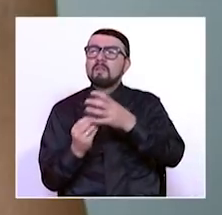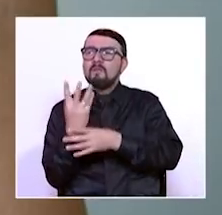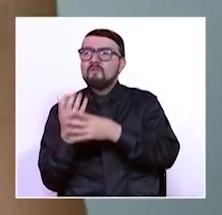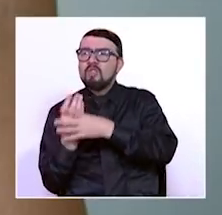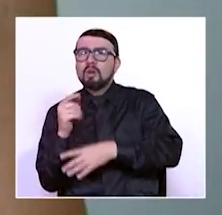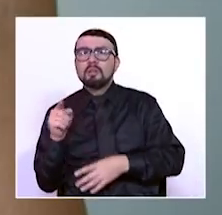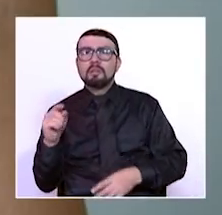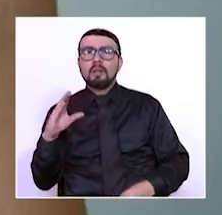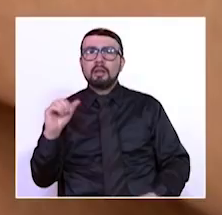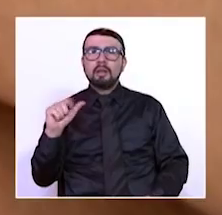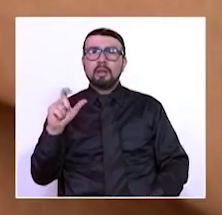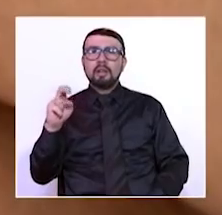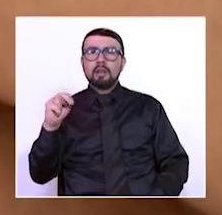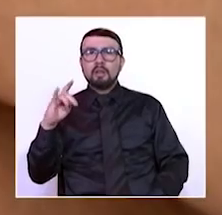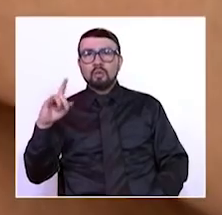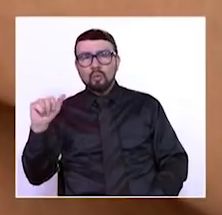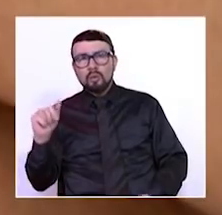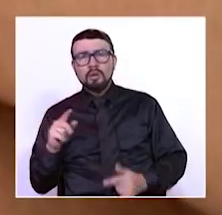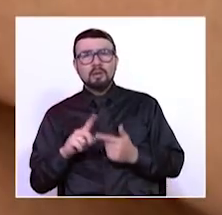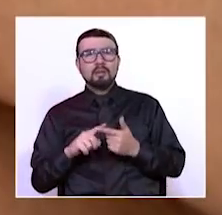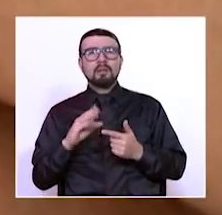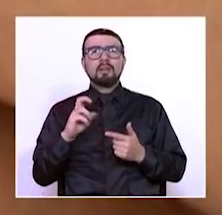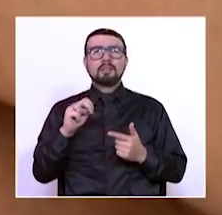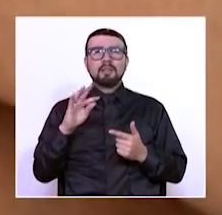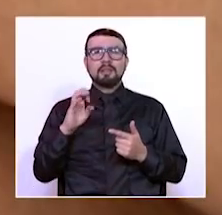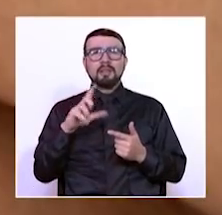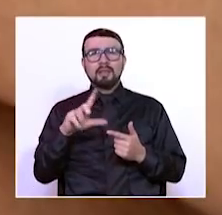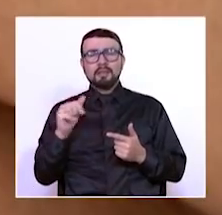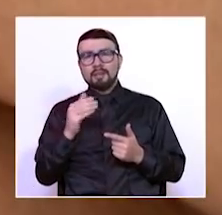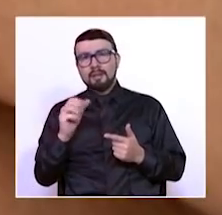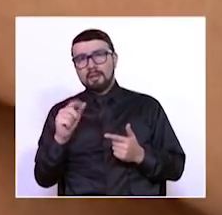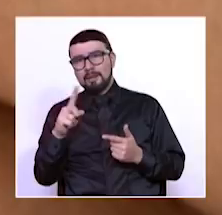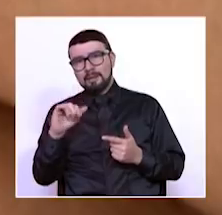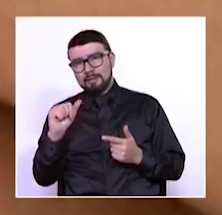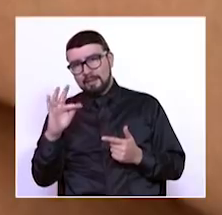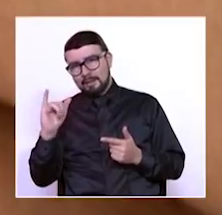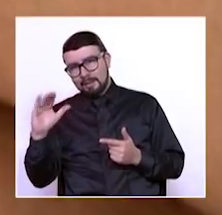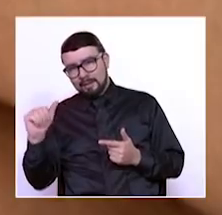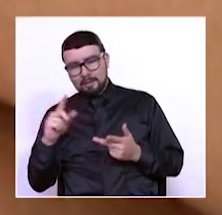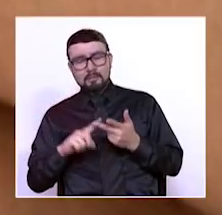tiene centella asiática, mamelis,